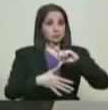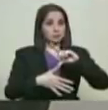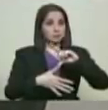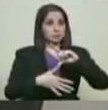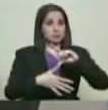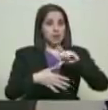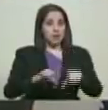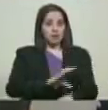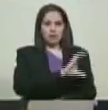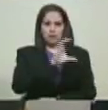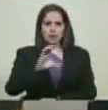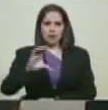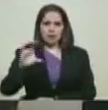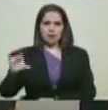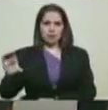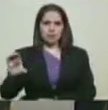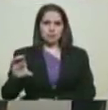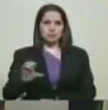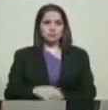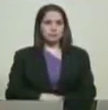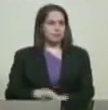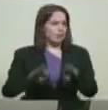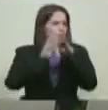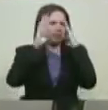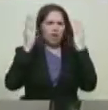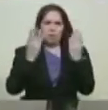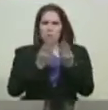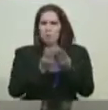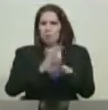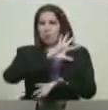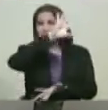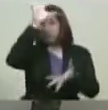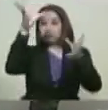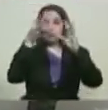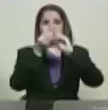el Caribe, el mundo entero está en Venezuela.